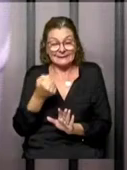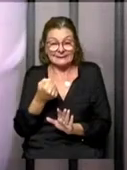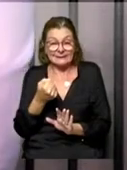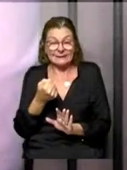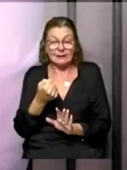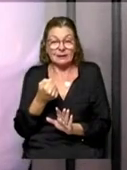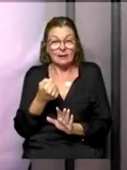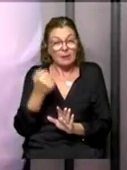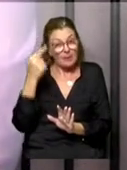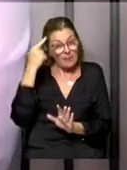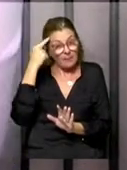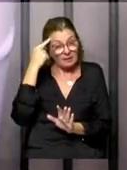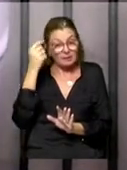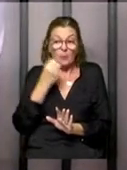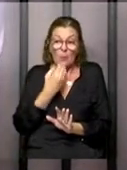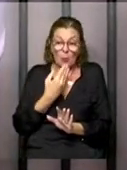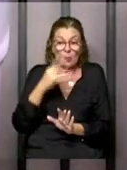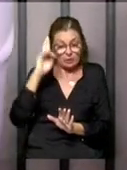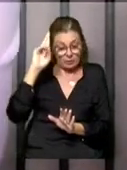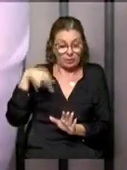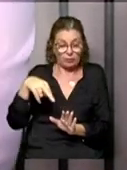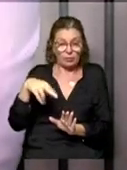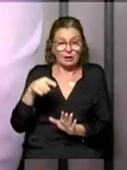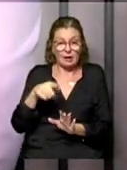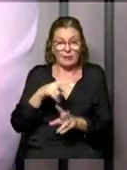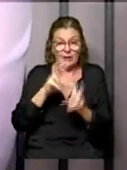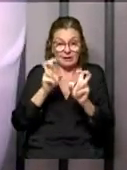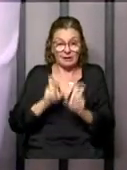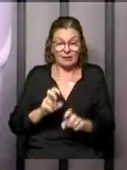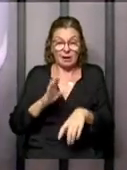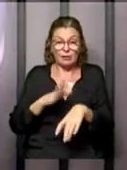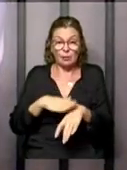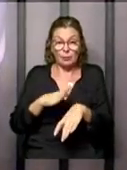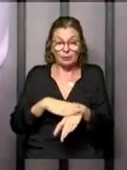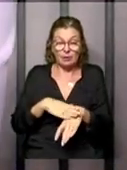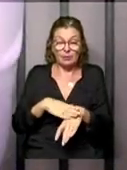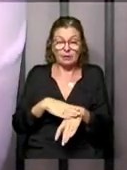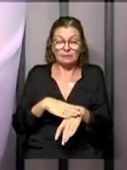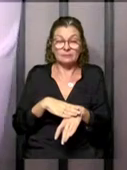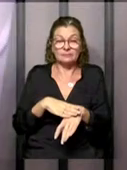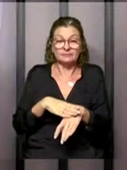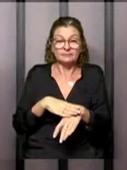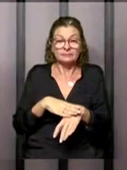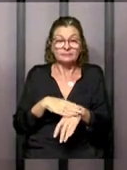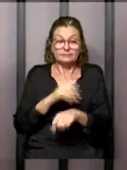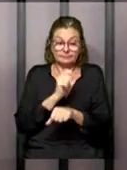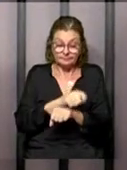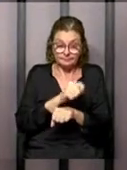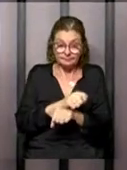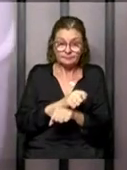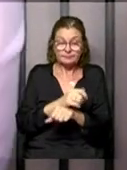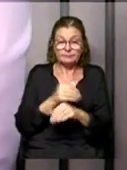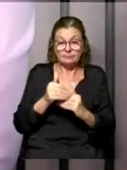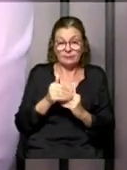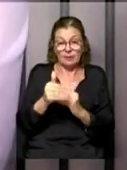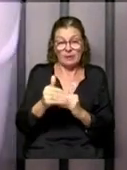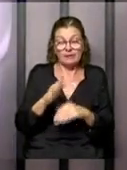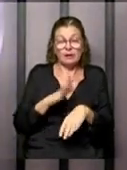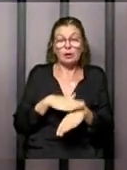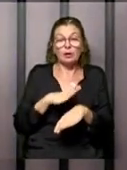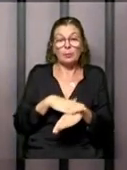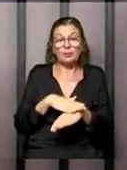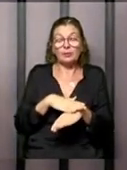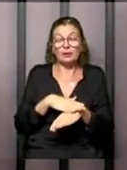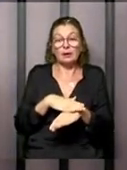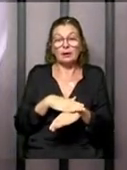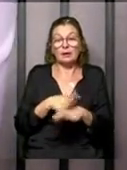que está muy bien razonado que había que analizar acá las responsabilidades que eventualmente podía haber desde el punto de vista penal, más allá de las responsabilidades que